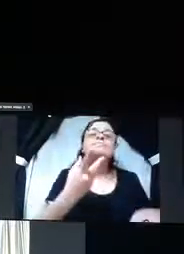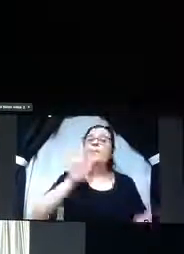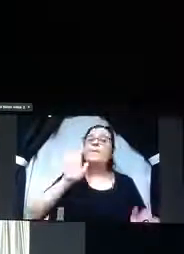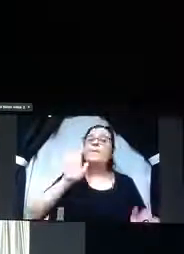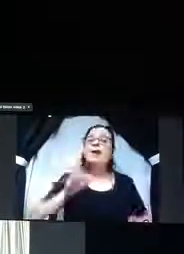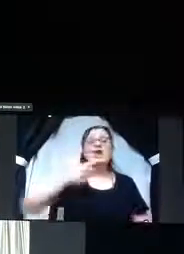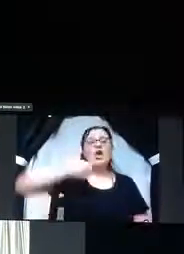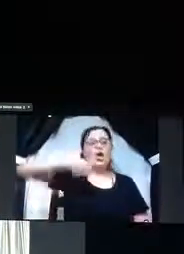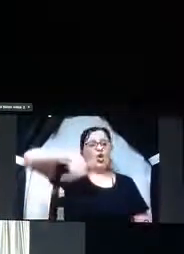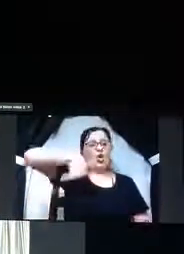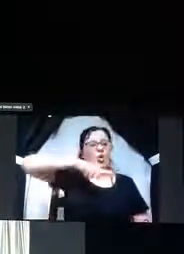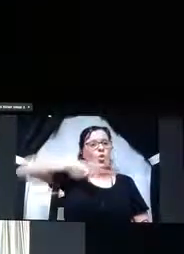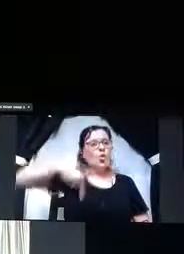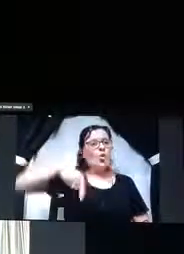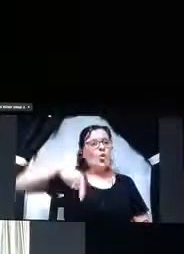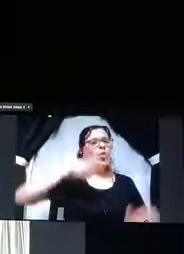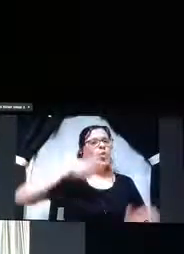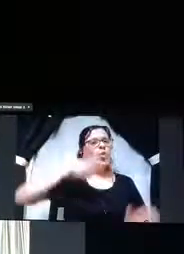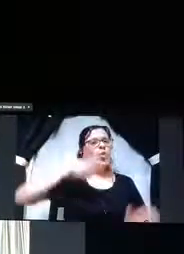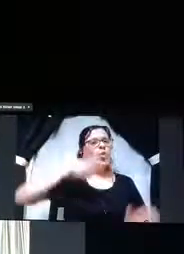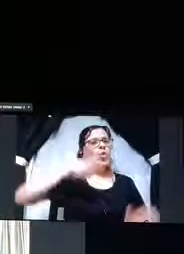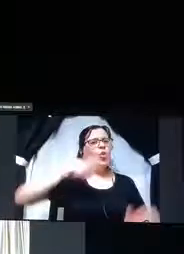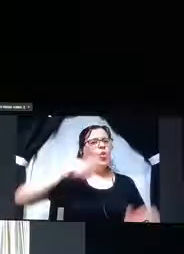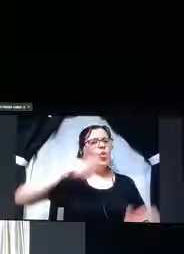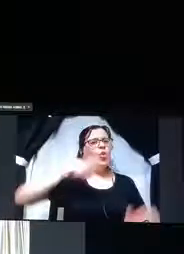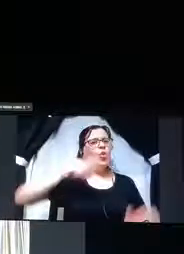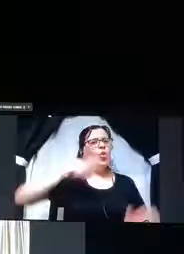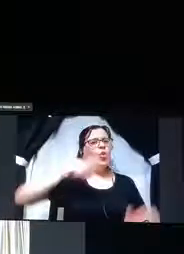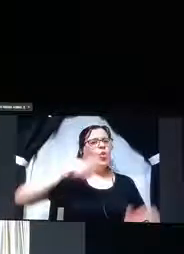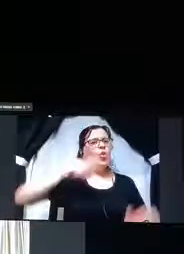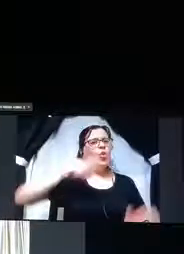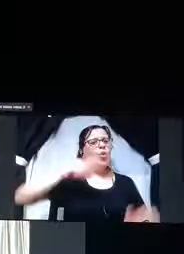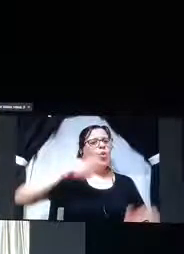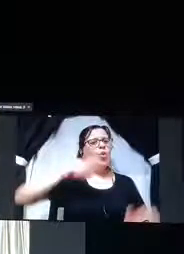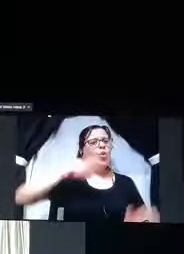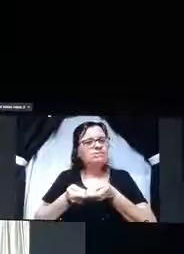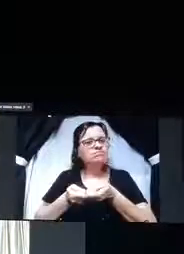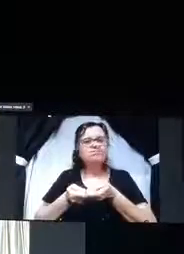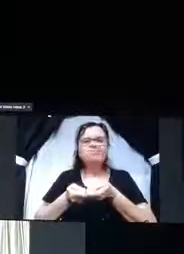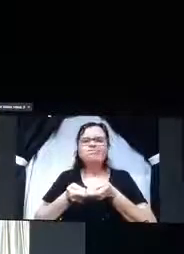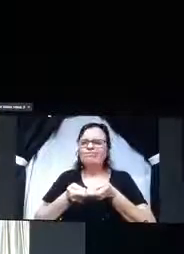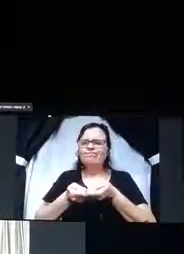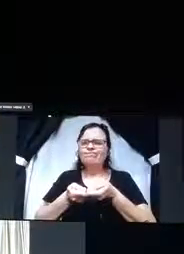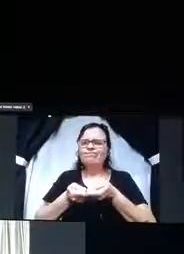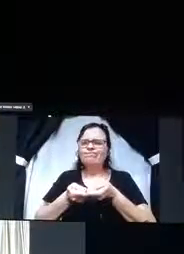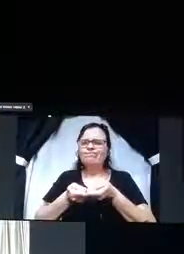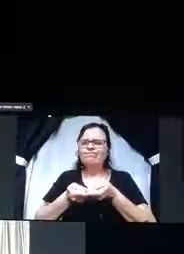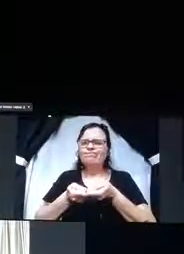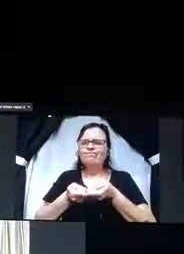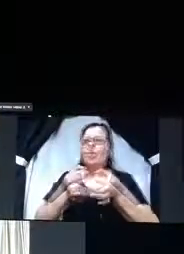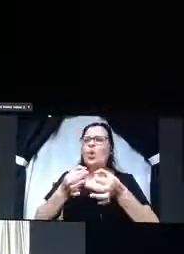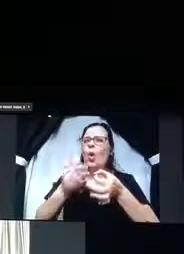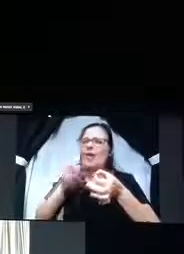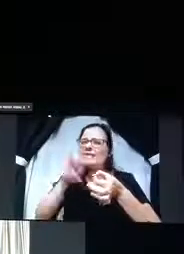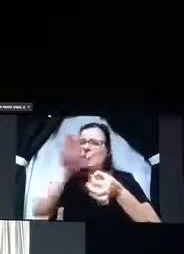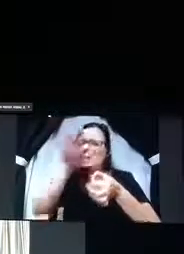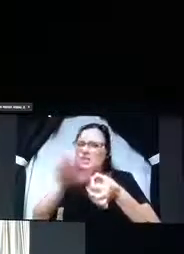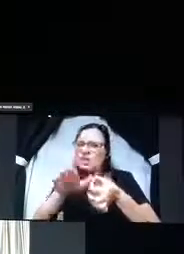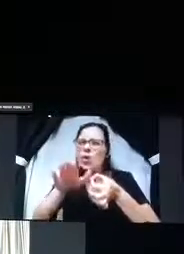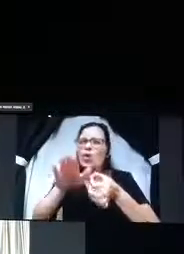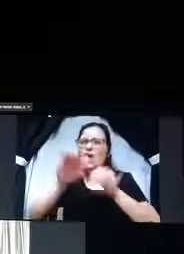estimulación correcta, en el sentido correcto, para que esa persona, ese niño, adolescente o adulto